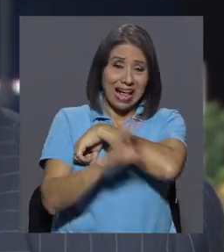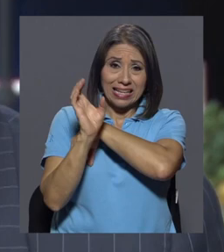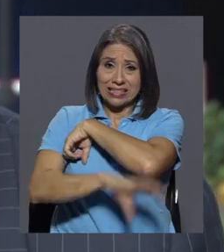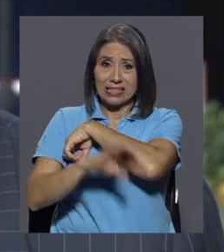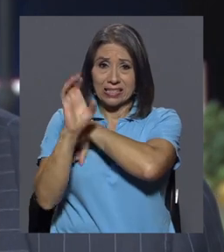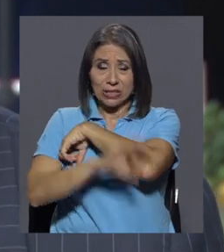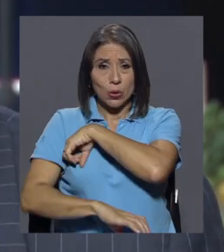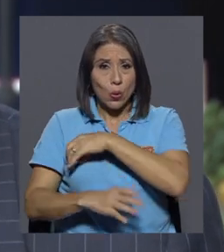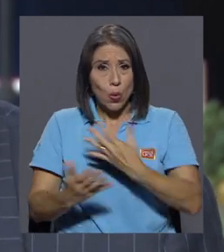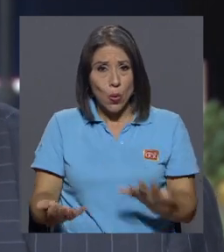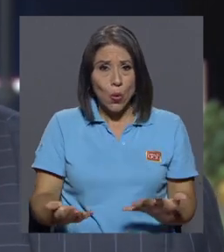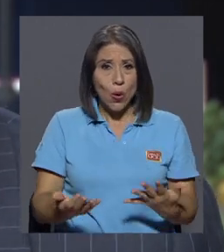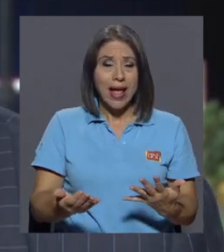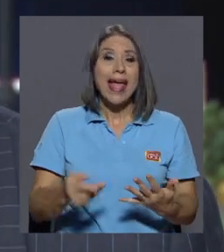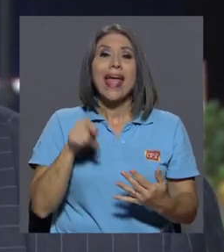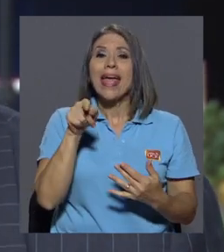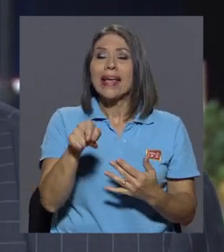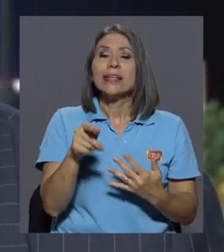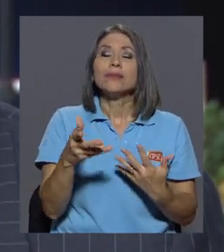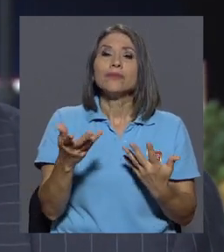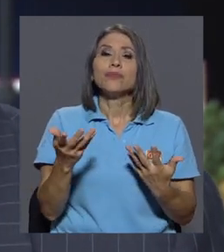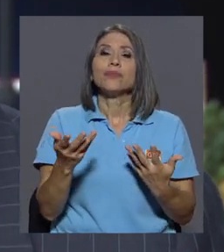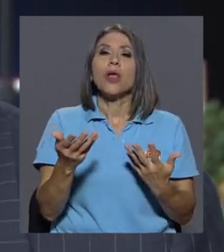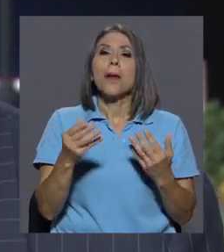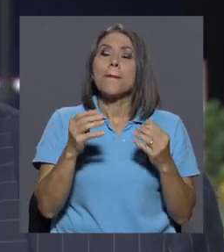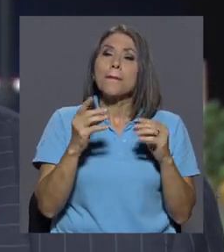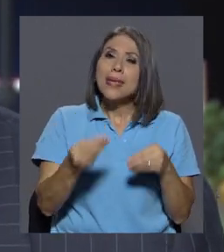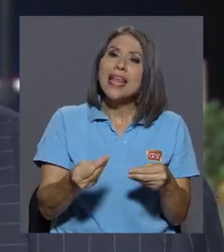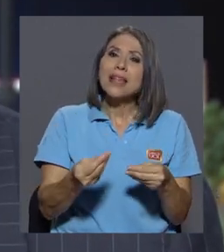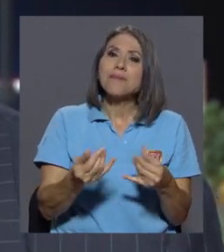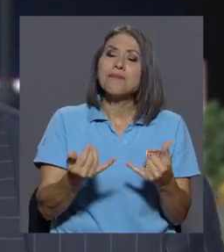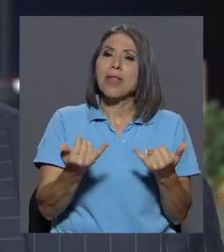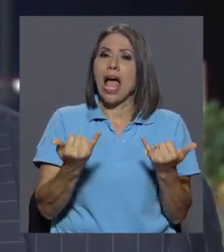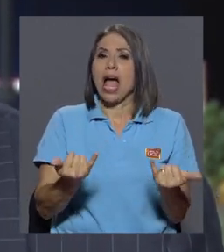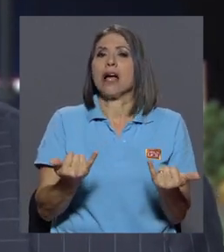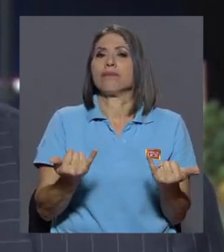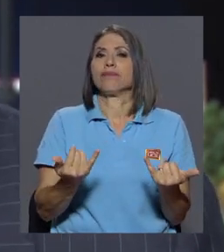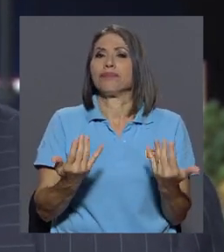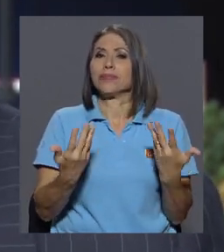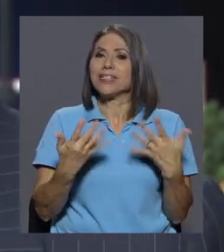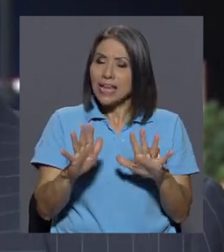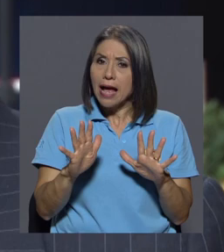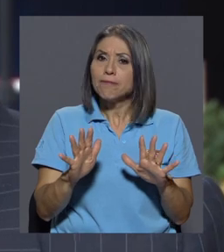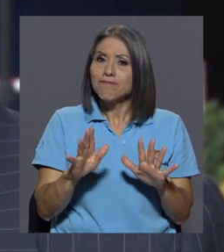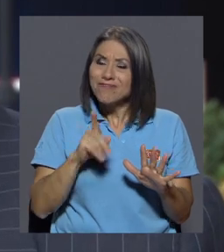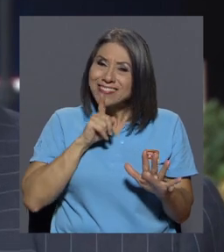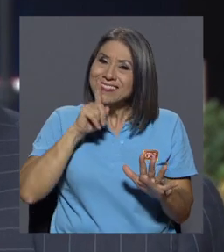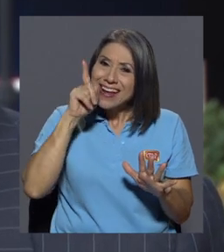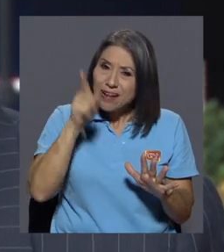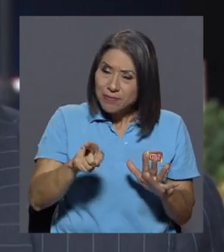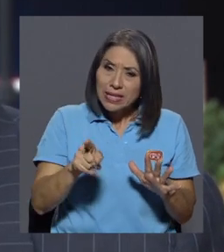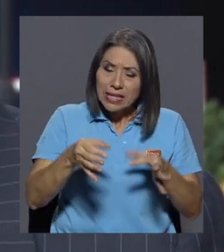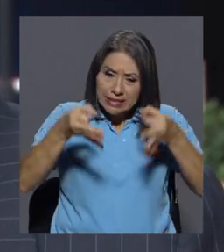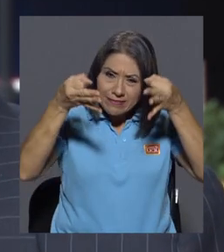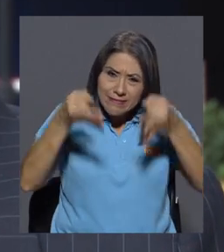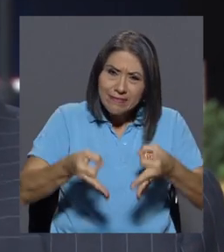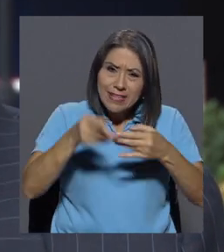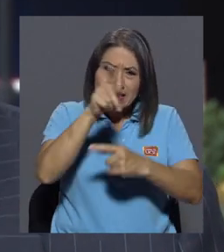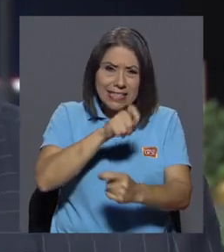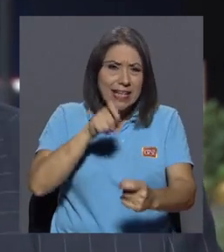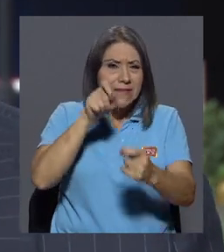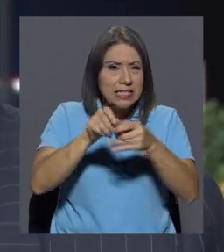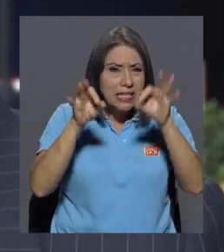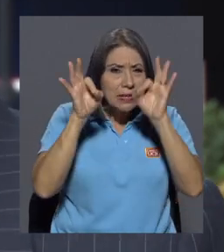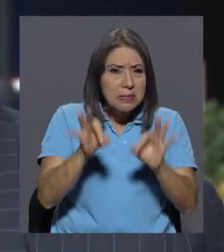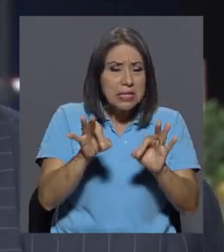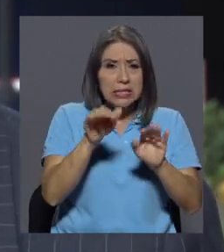penales viene a rescatar y a poner ahora sí en la letra de un instrumento y a